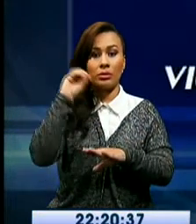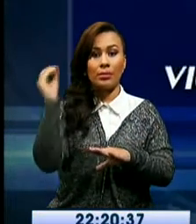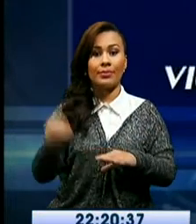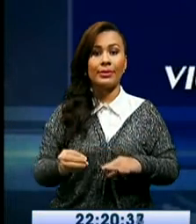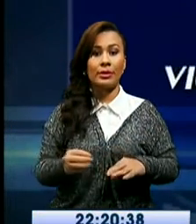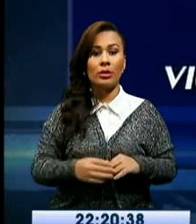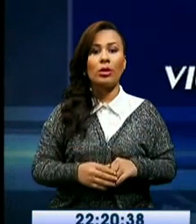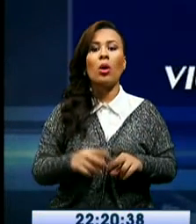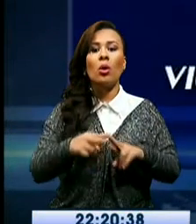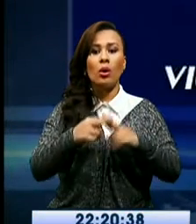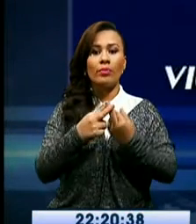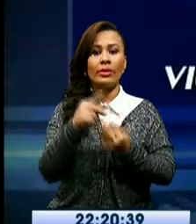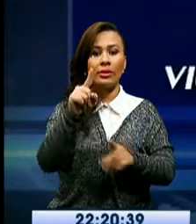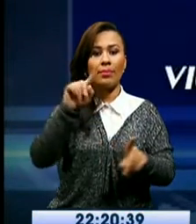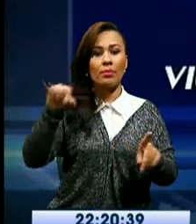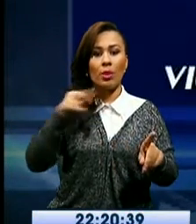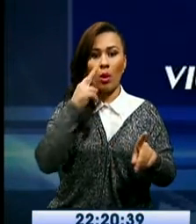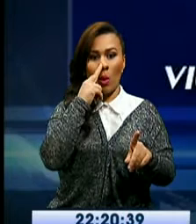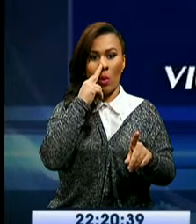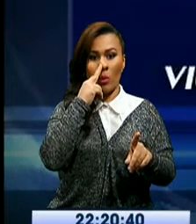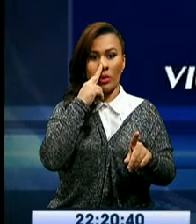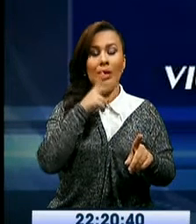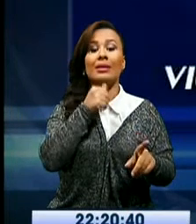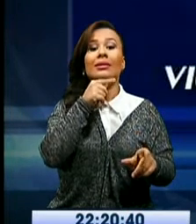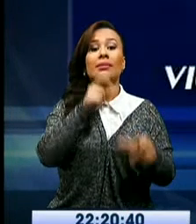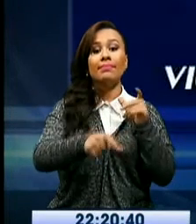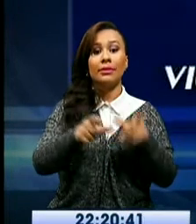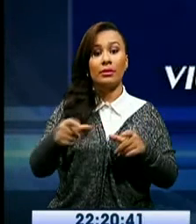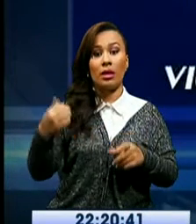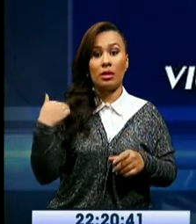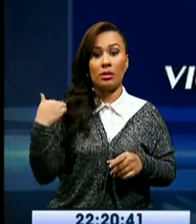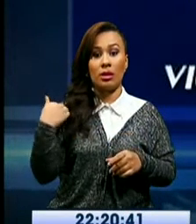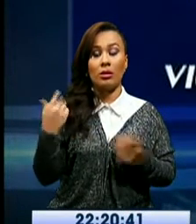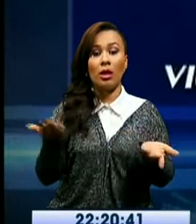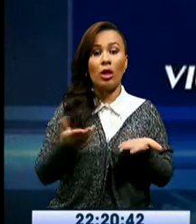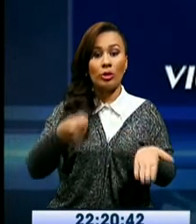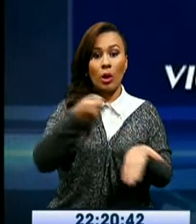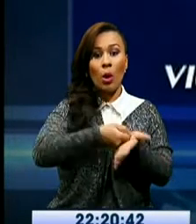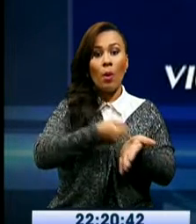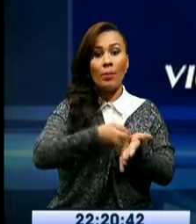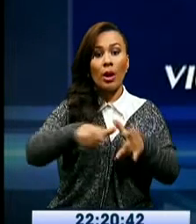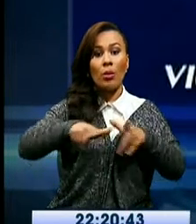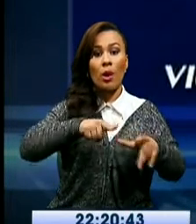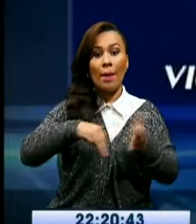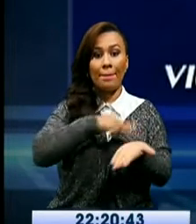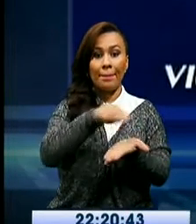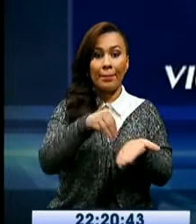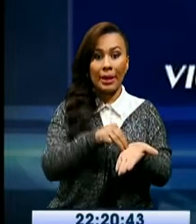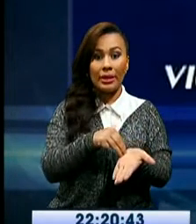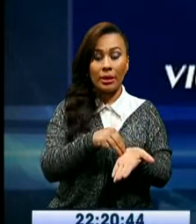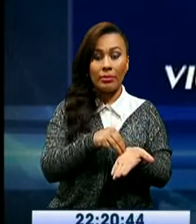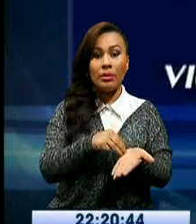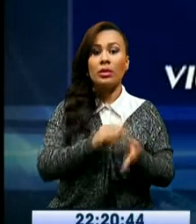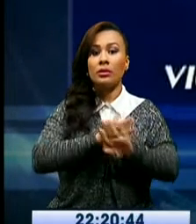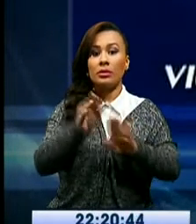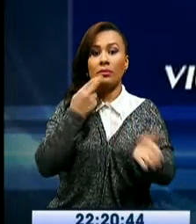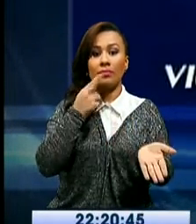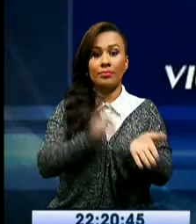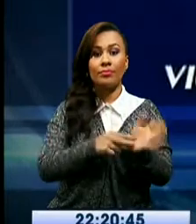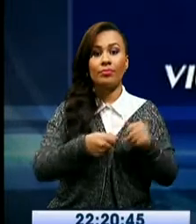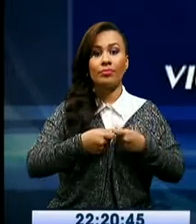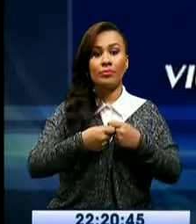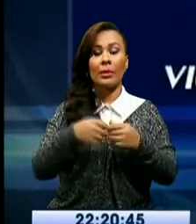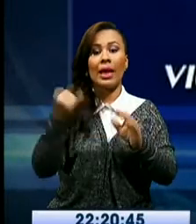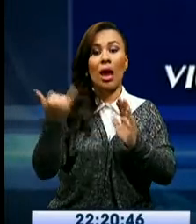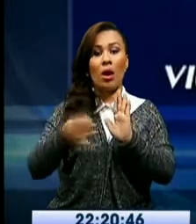en vigencia desde el 1 de junio. Los ciudadanos que adquieran sus productos en Manabí y las zonas afectadas que sean incluidas mediante decreto tendrán un